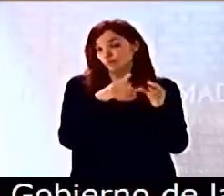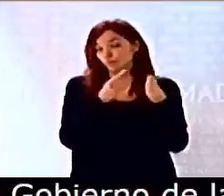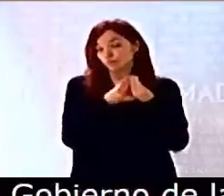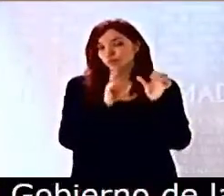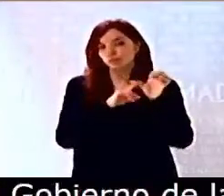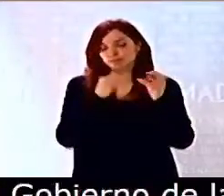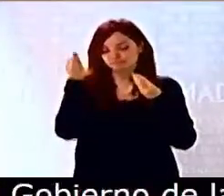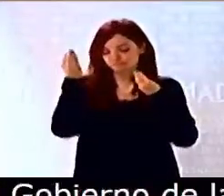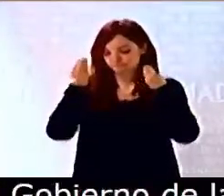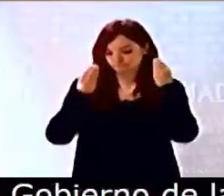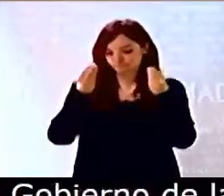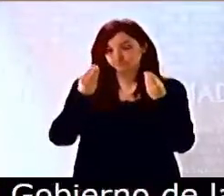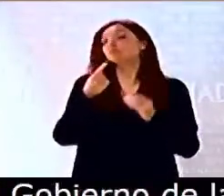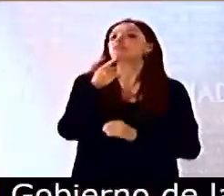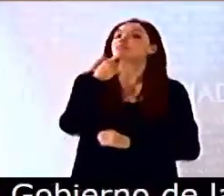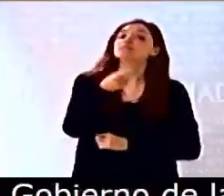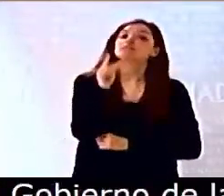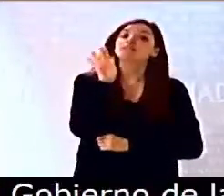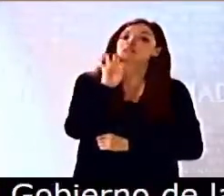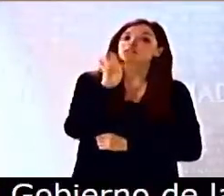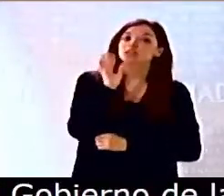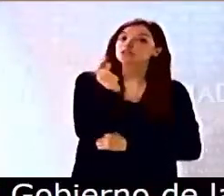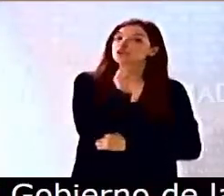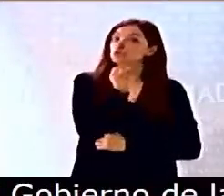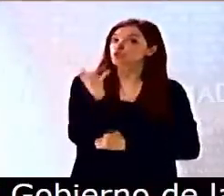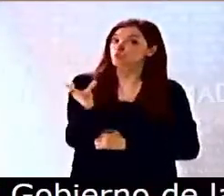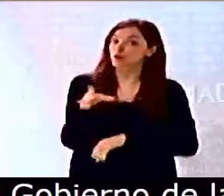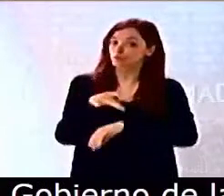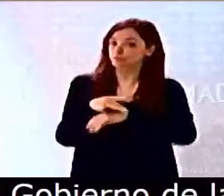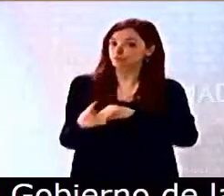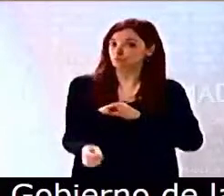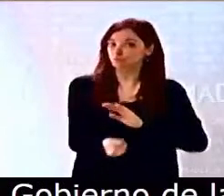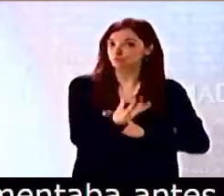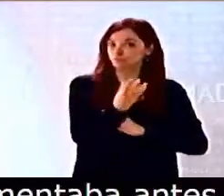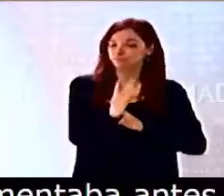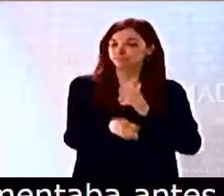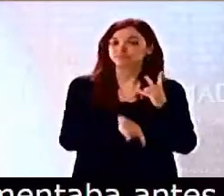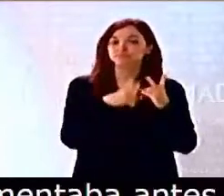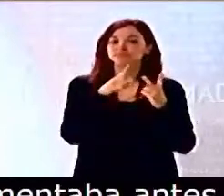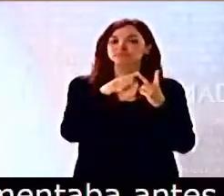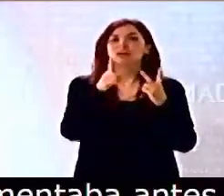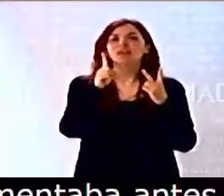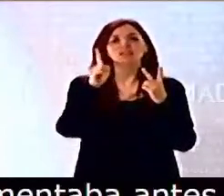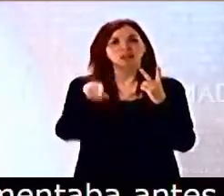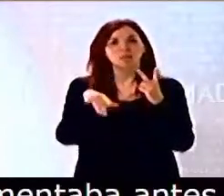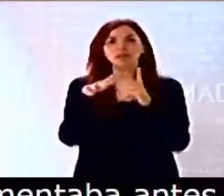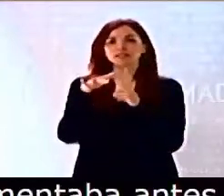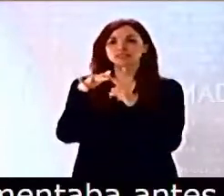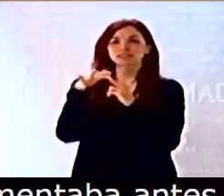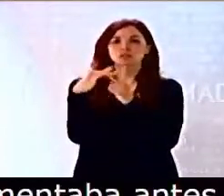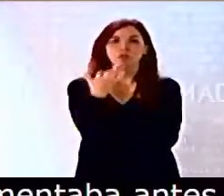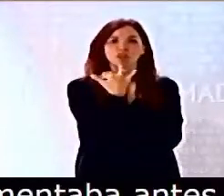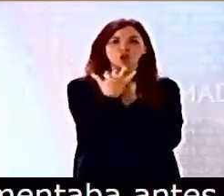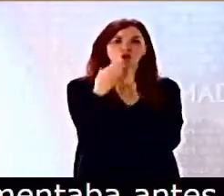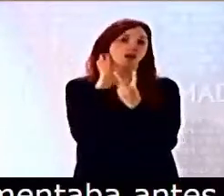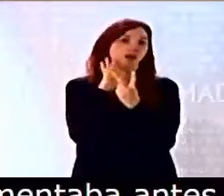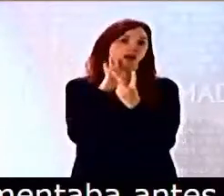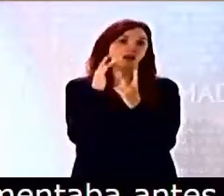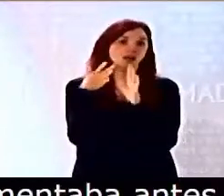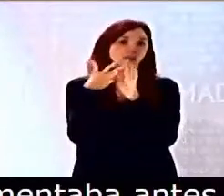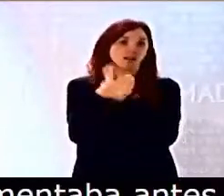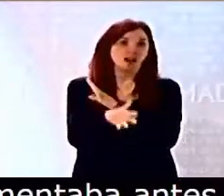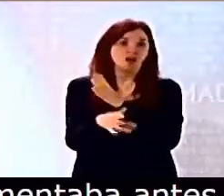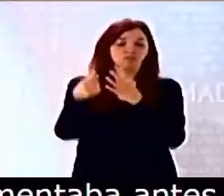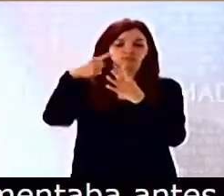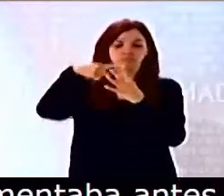las cifras que les comentaba antes y dada también la situación de los indicadores en